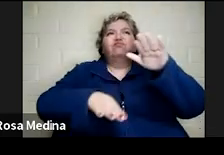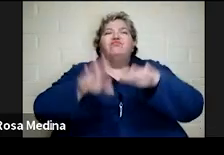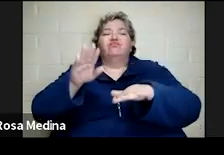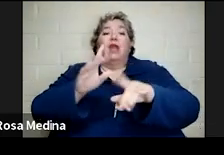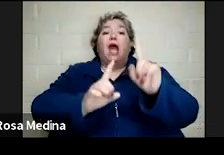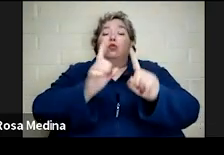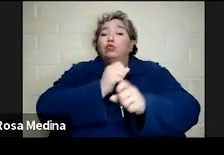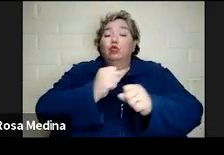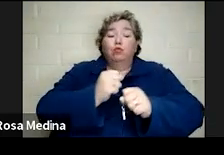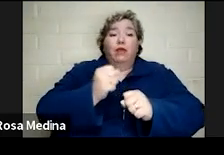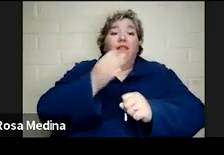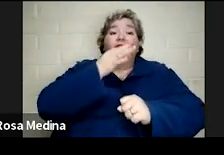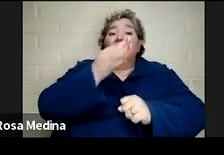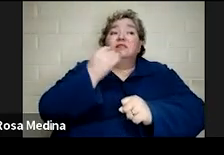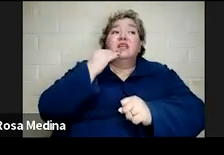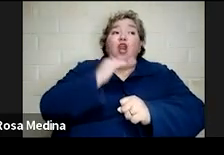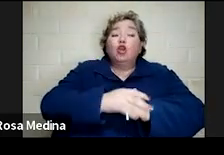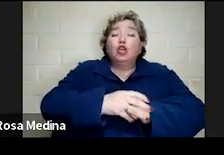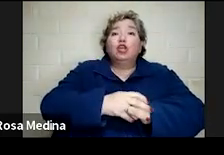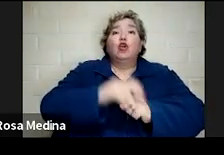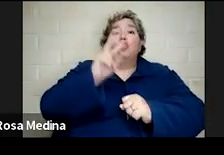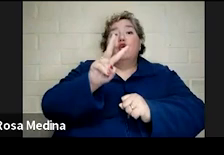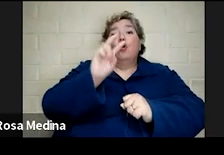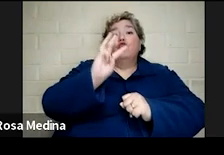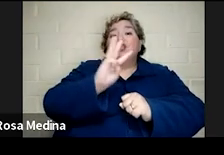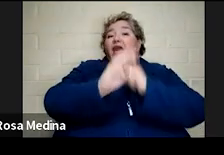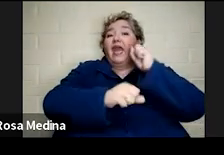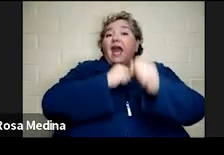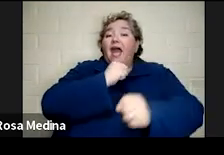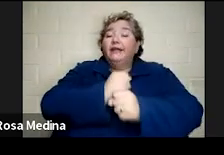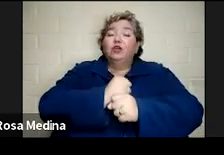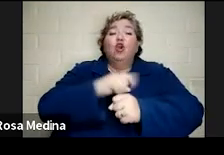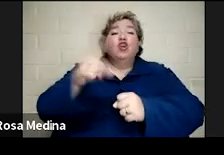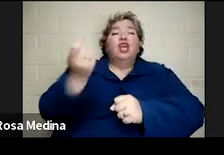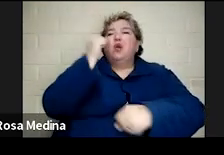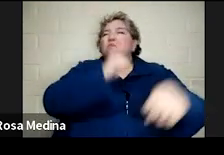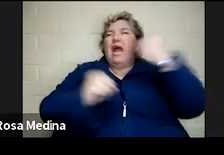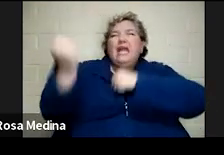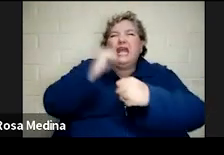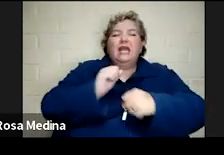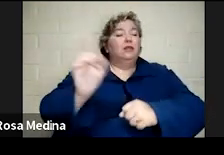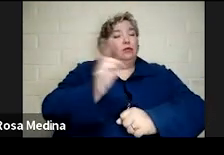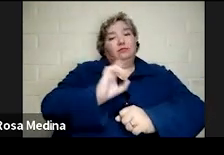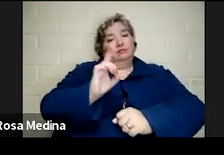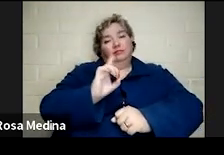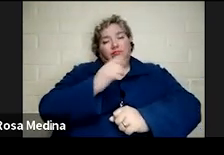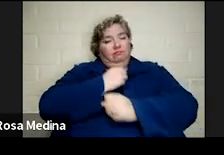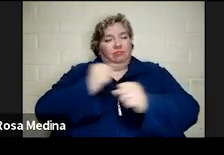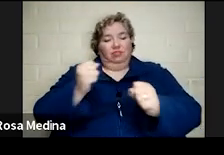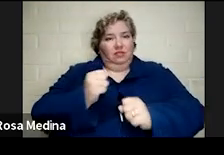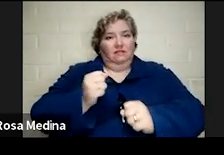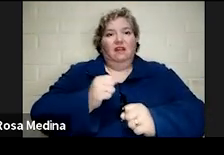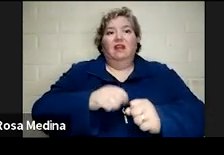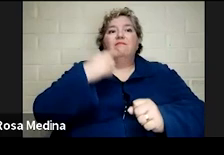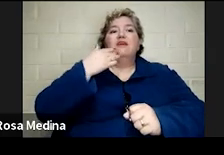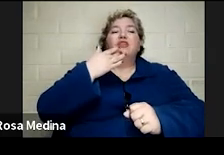un niño de 2, 3 años que se regule emocionalmente, que no tenga pataleta y que esté controlado, lo mismo va pasando como en las distintas funciones